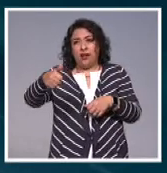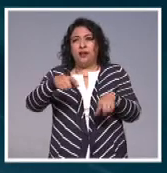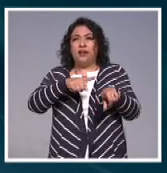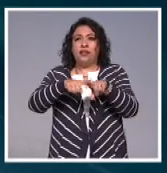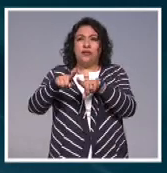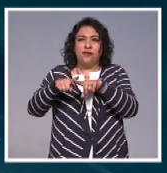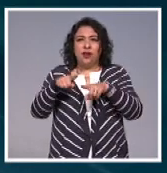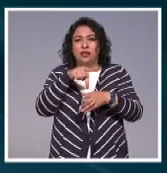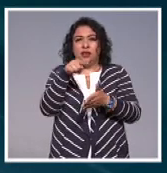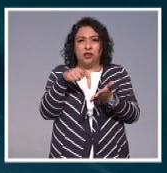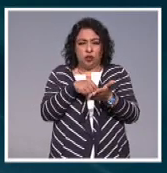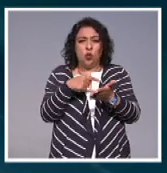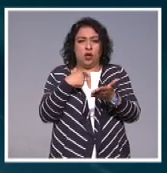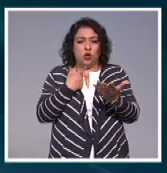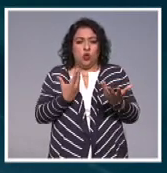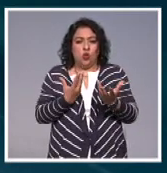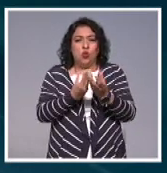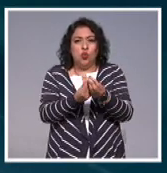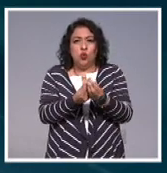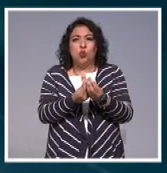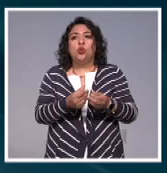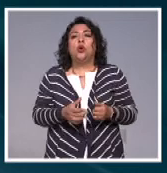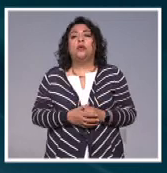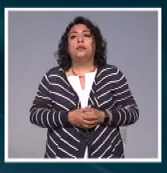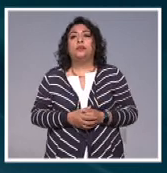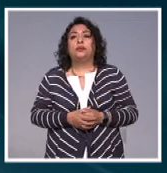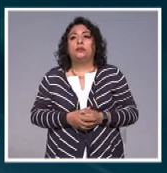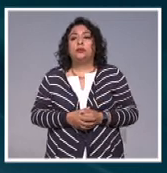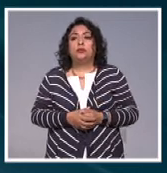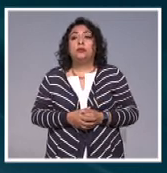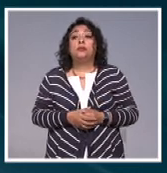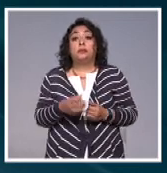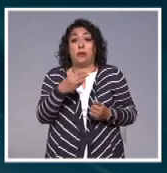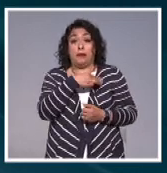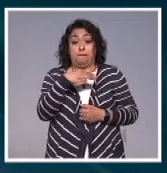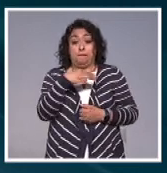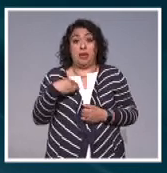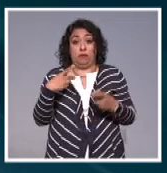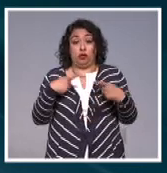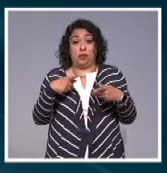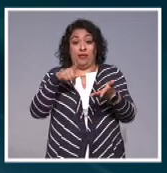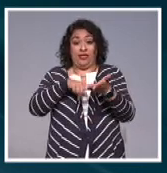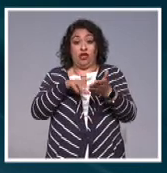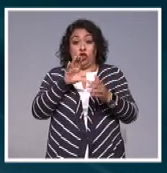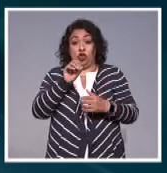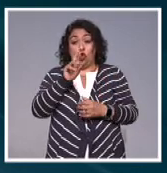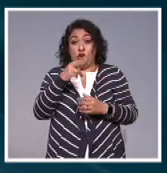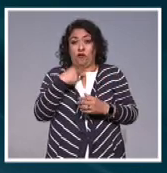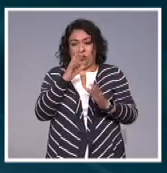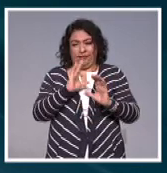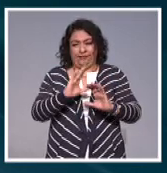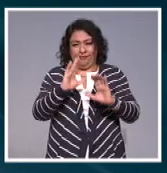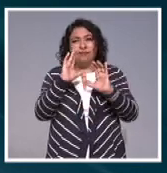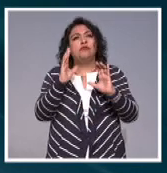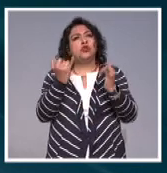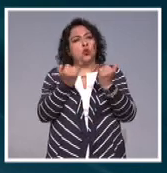diferentes lugares, y los miembros del coro también van a poder aportar